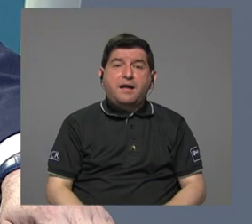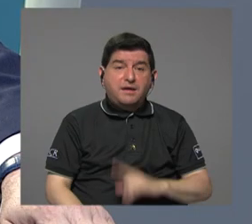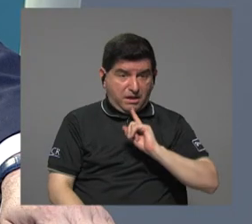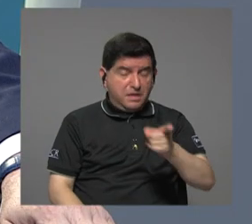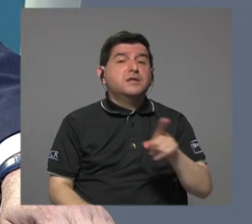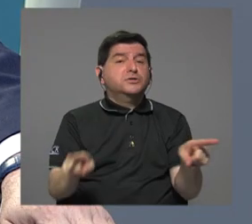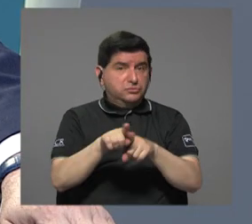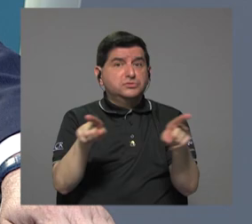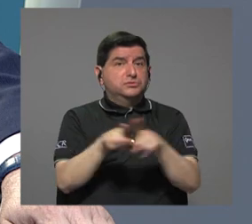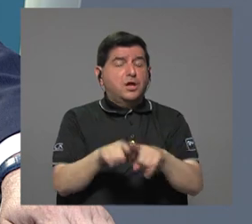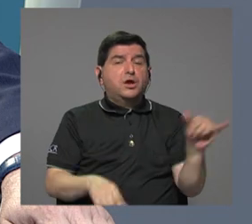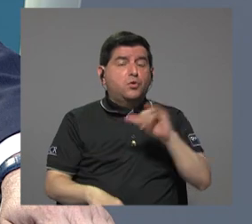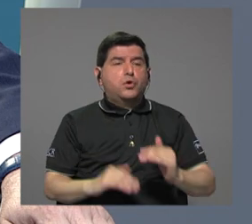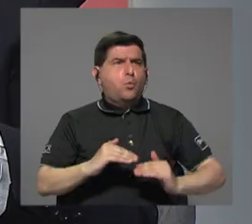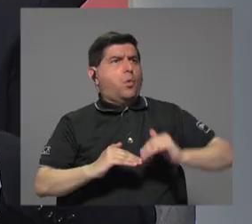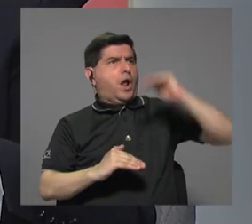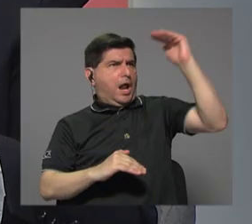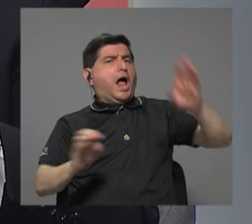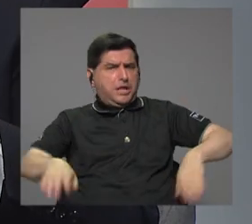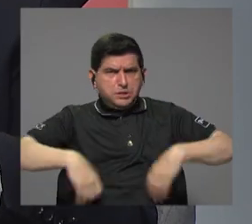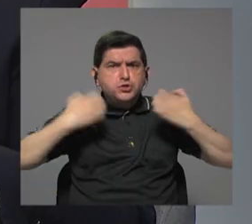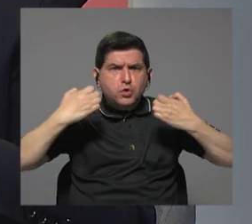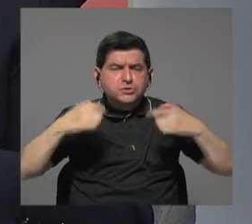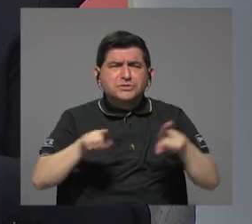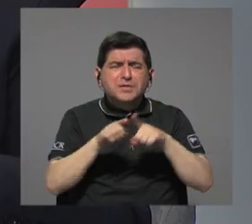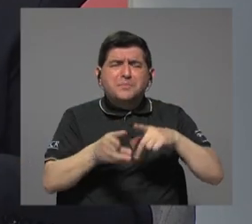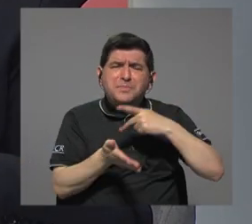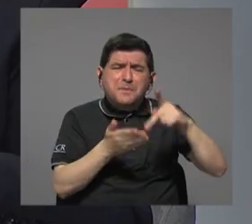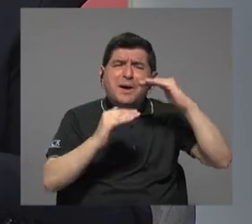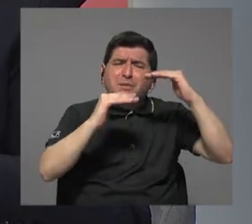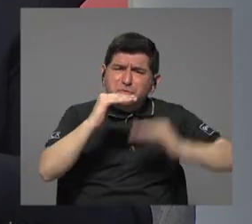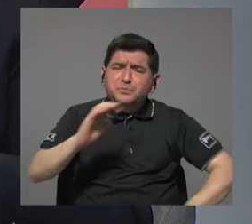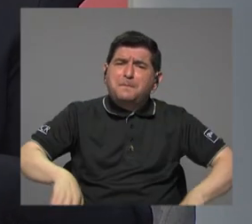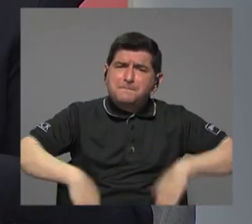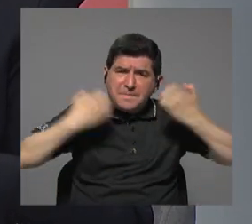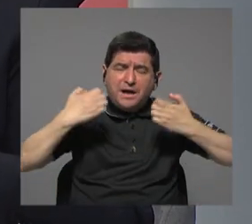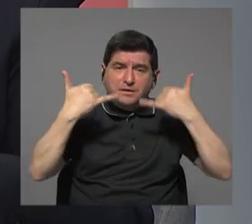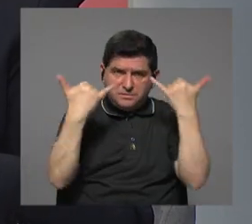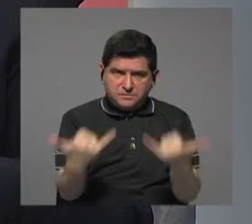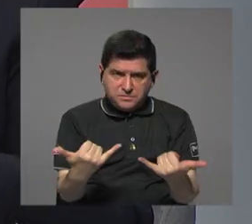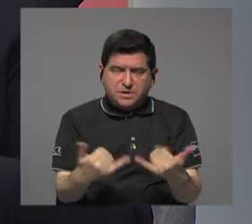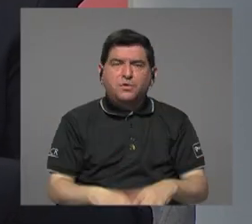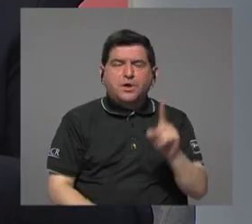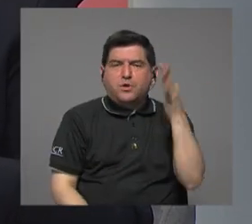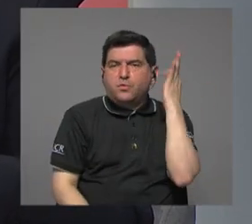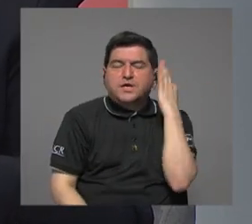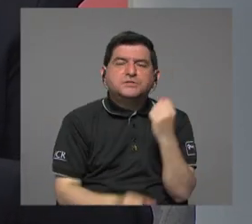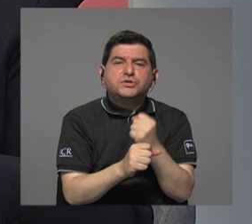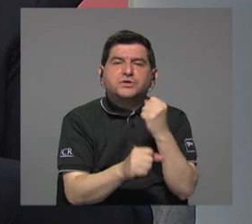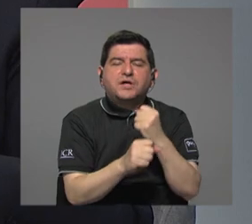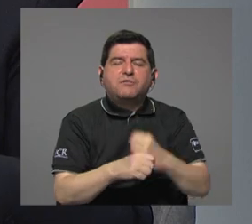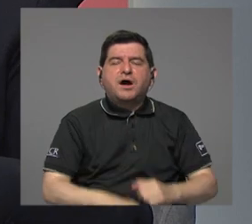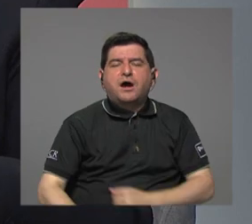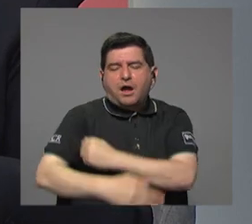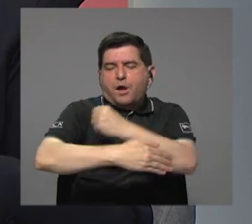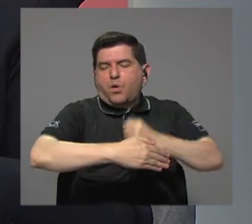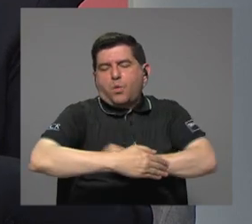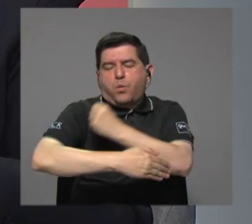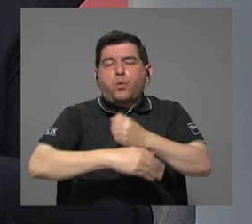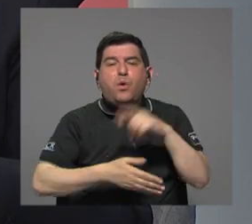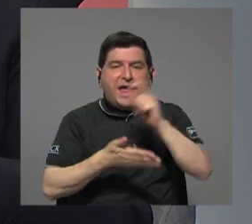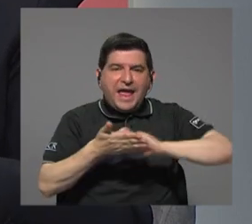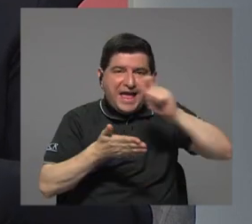decirlo también como hay muy altos como lo ha dicho hay salarios muy bajos hoy en día una señora que trabaja cocinando en una